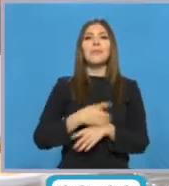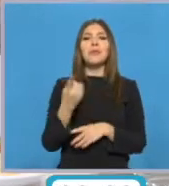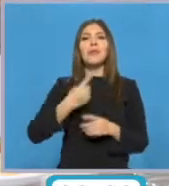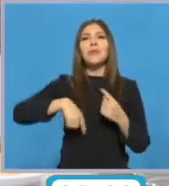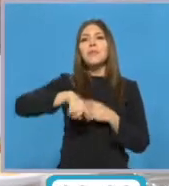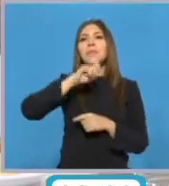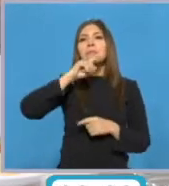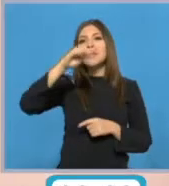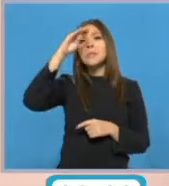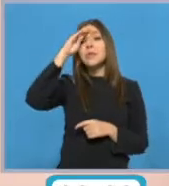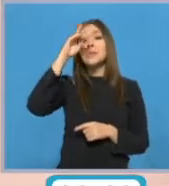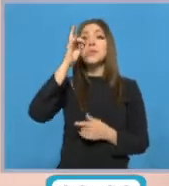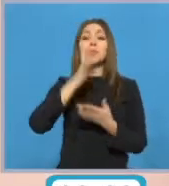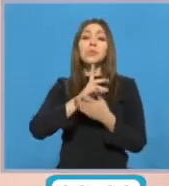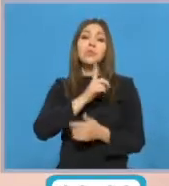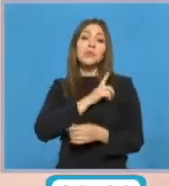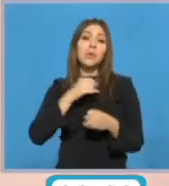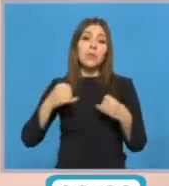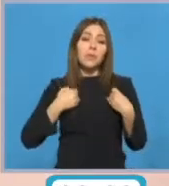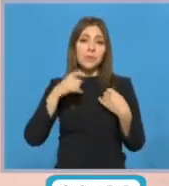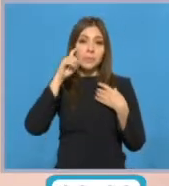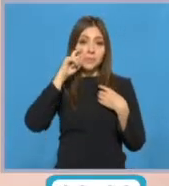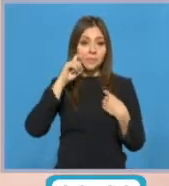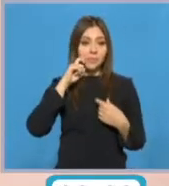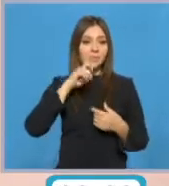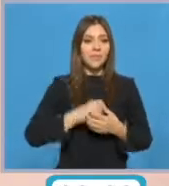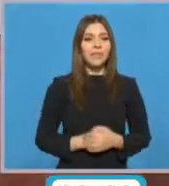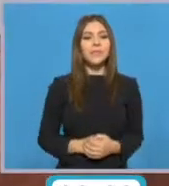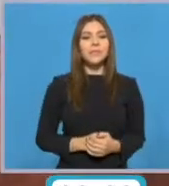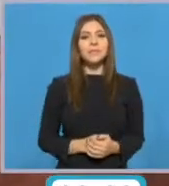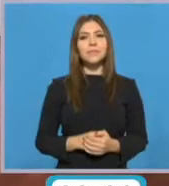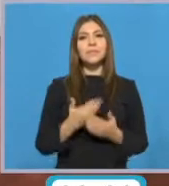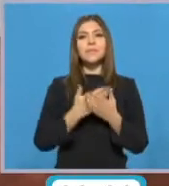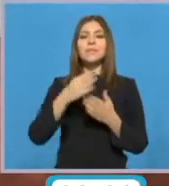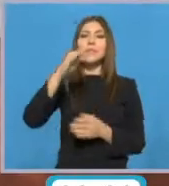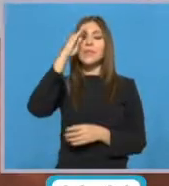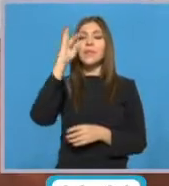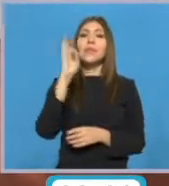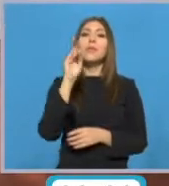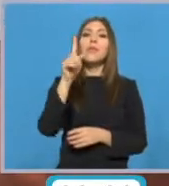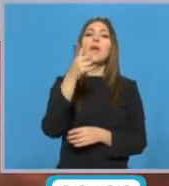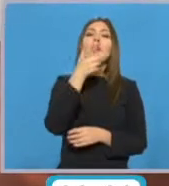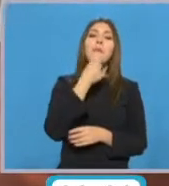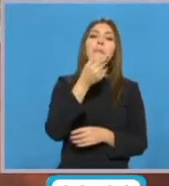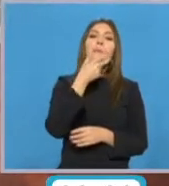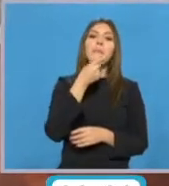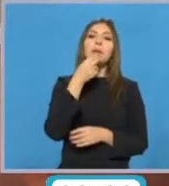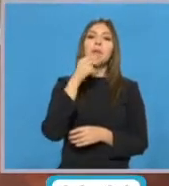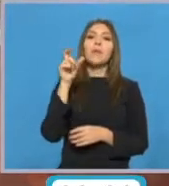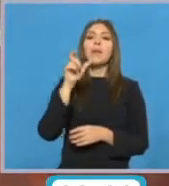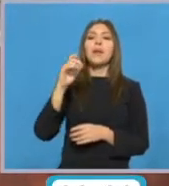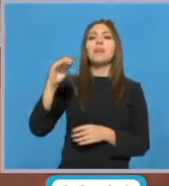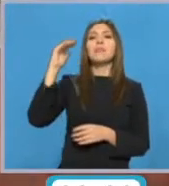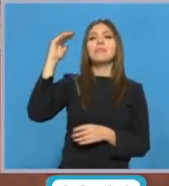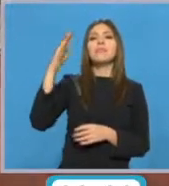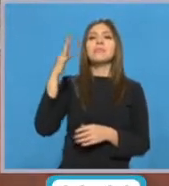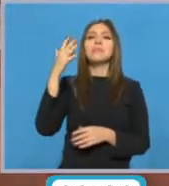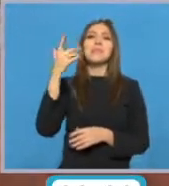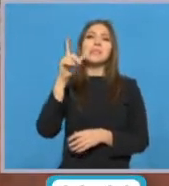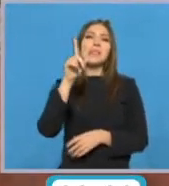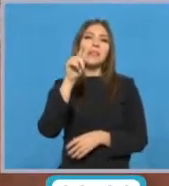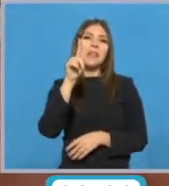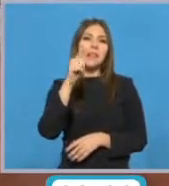y consideramos que, bueno, si un hombre, hablábamos de lo social, Sí. si un hombre adulto mayor de